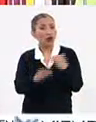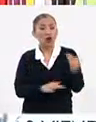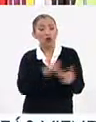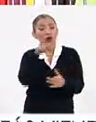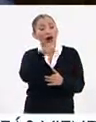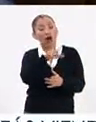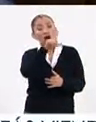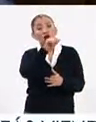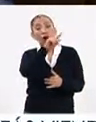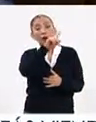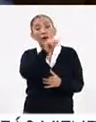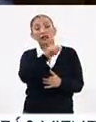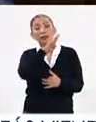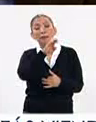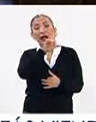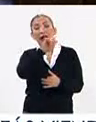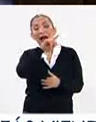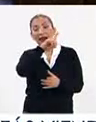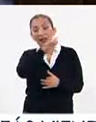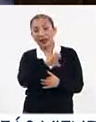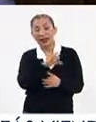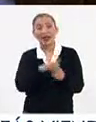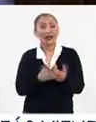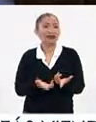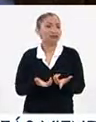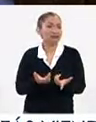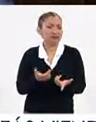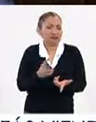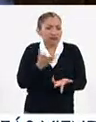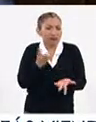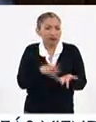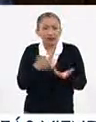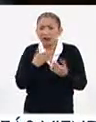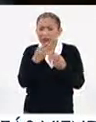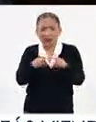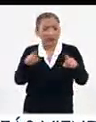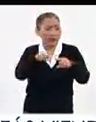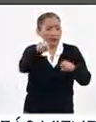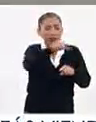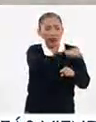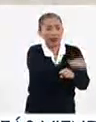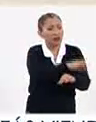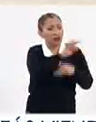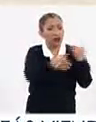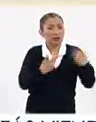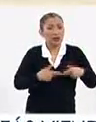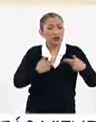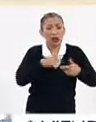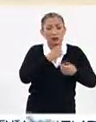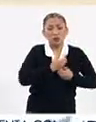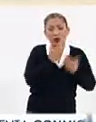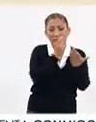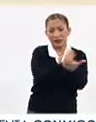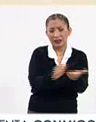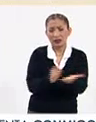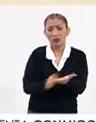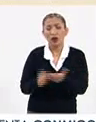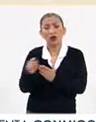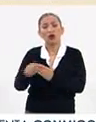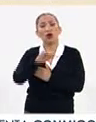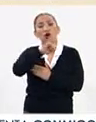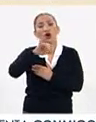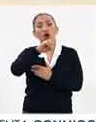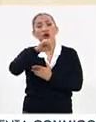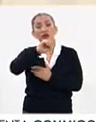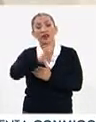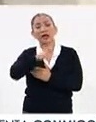en López Velarde, en González Martínez, y sí. Pues tenemos unas maravillas, ¿no? Y todos los contemporáneos. El inmenso José Gorostiza, para